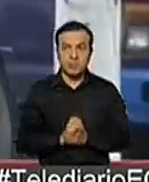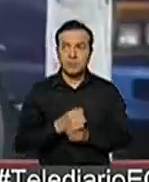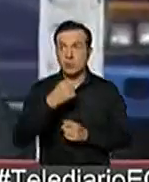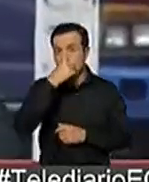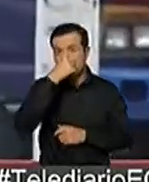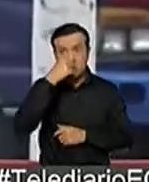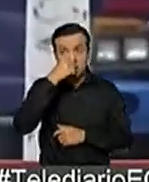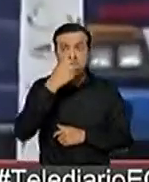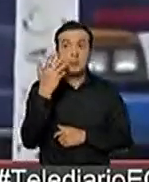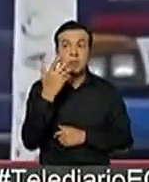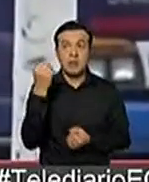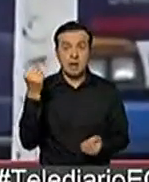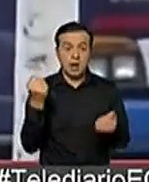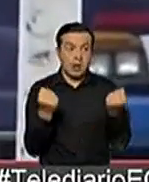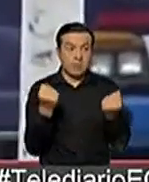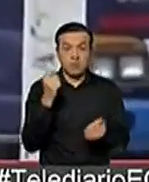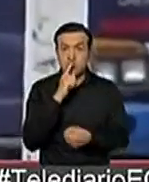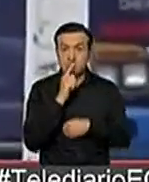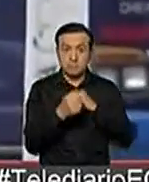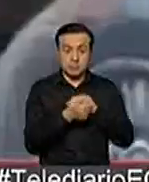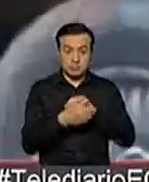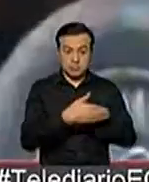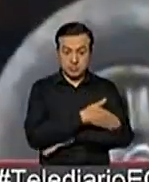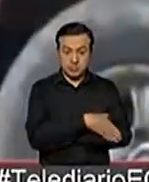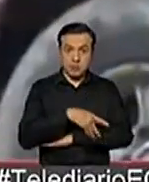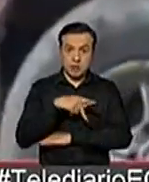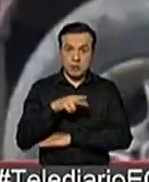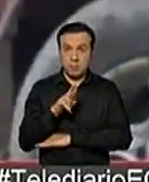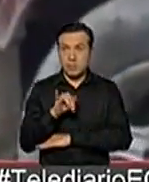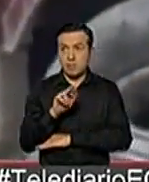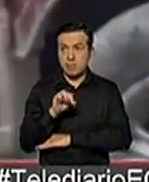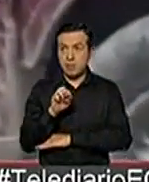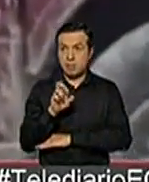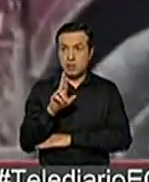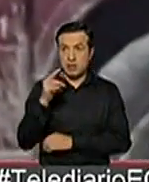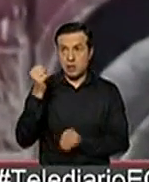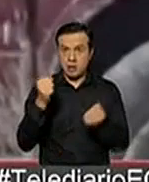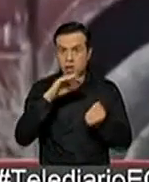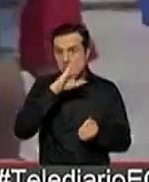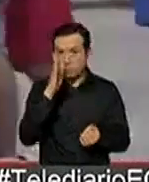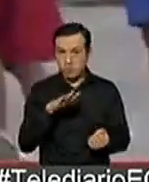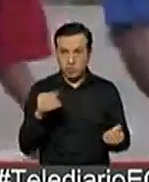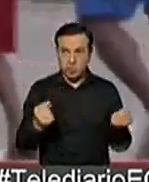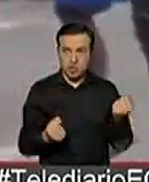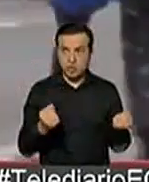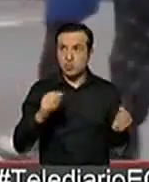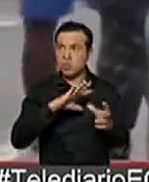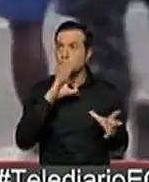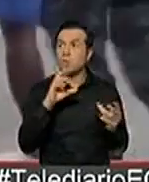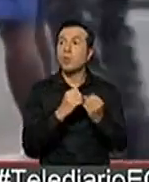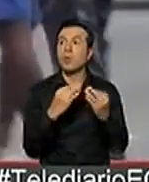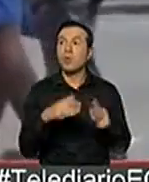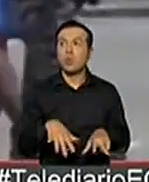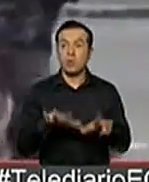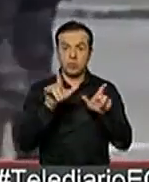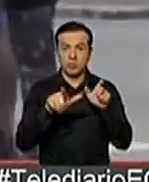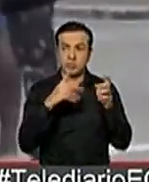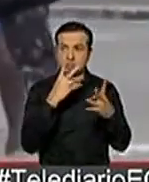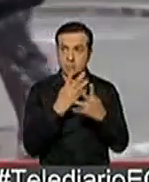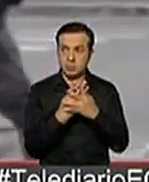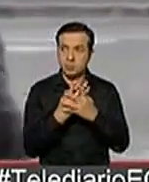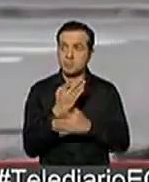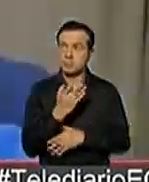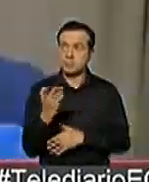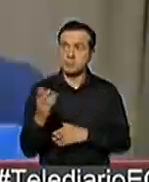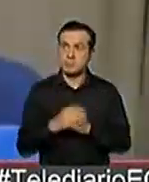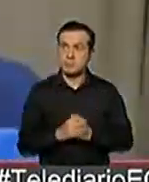iba transportada en un camión por la vía La Primavera. Esta camioneta iba como escolta. En total se detuvo a 8 personas en este